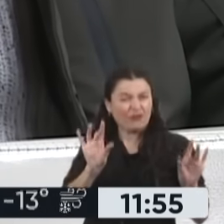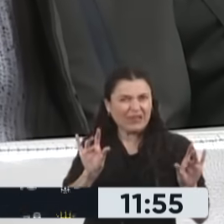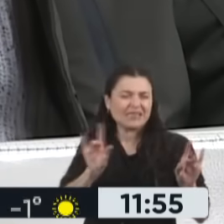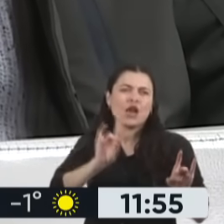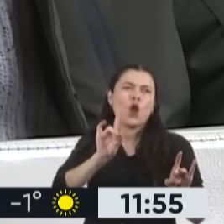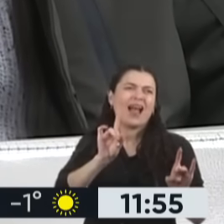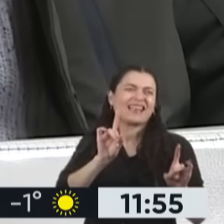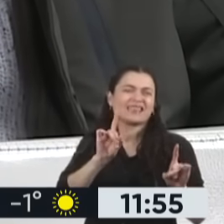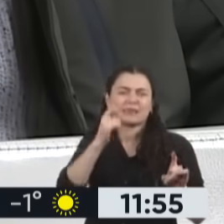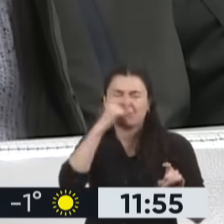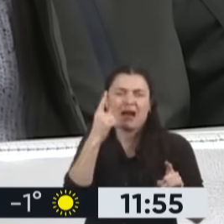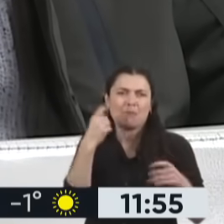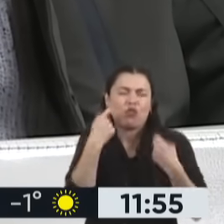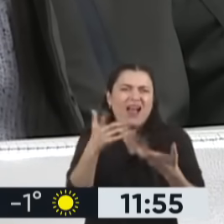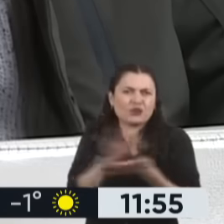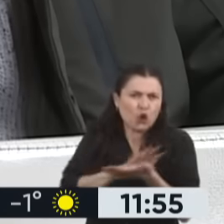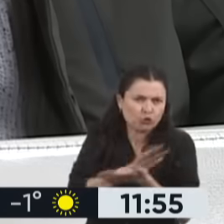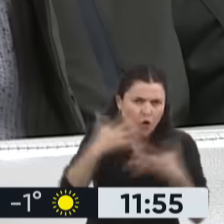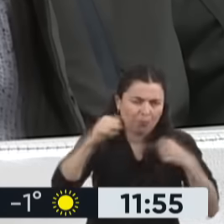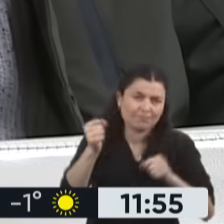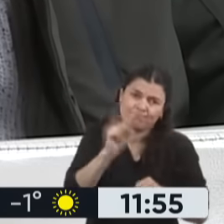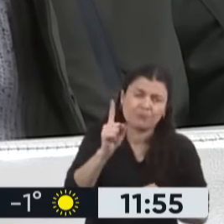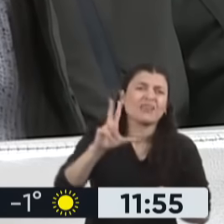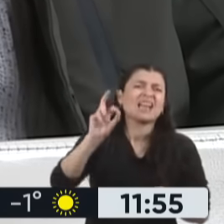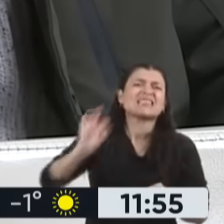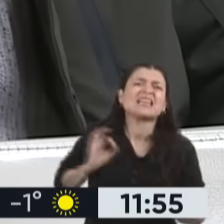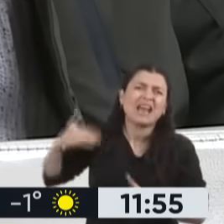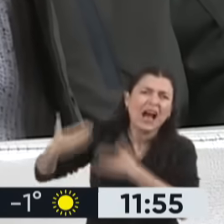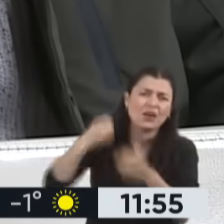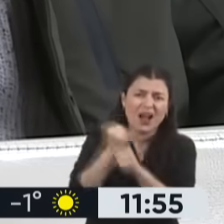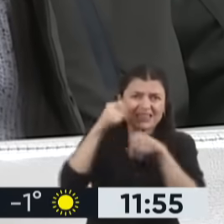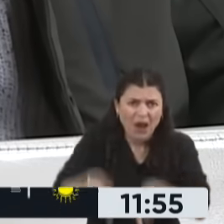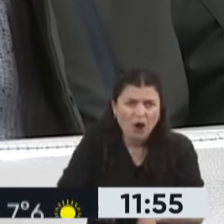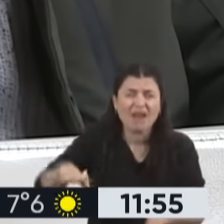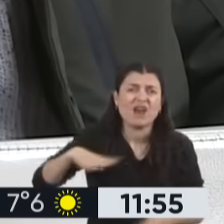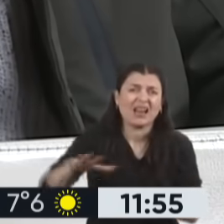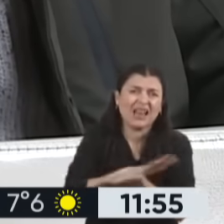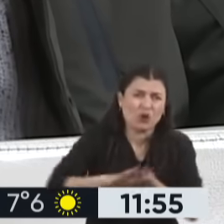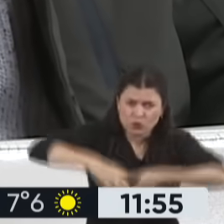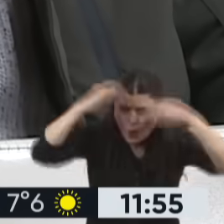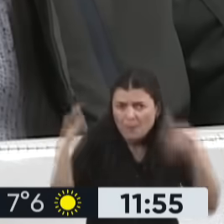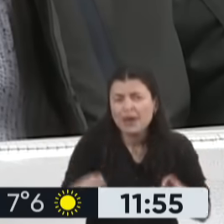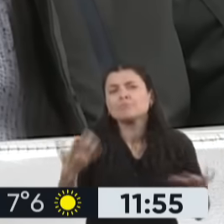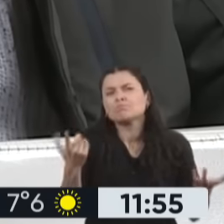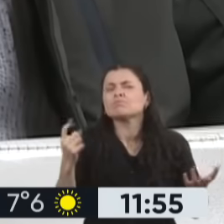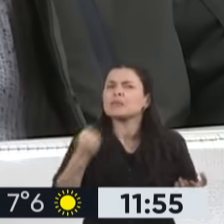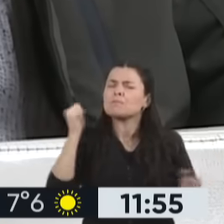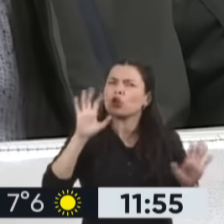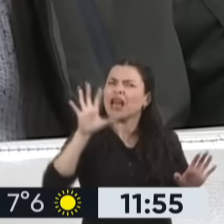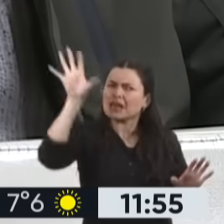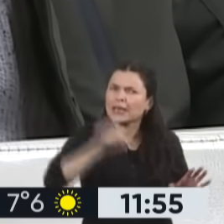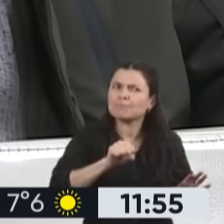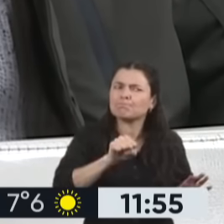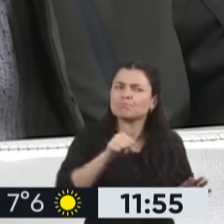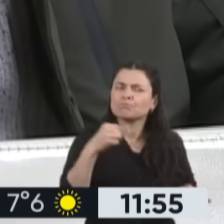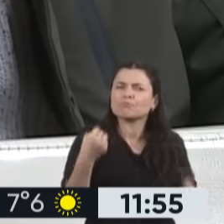por lo menos, o no se va a solucionar allí después de más de 30 años que está pendiente, pero sí lo traigo a colación porque